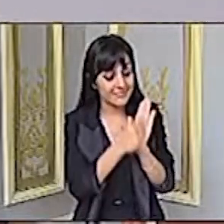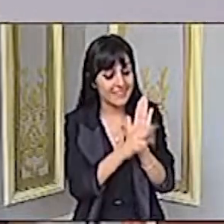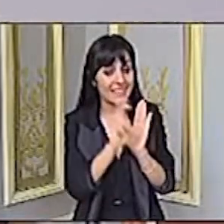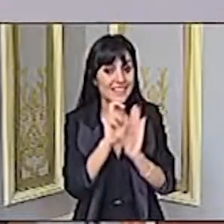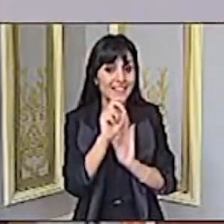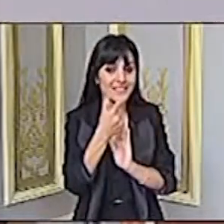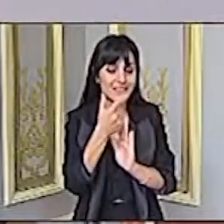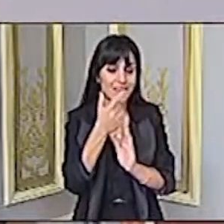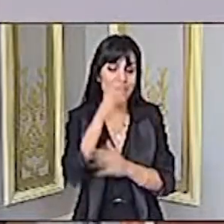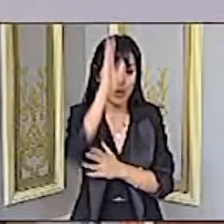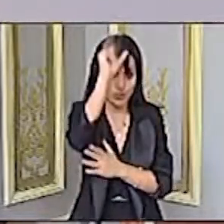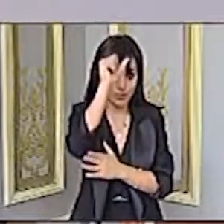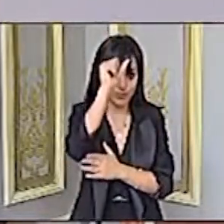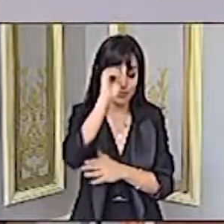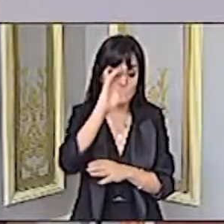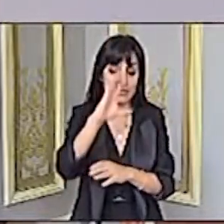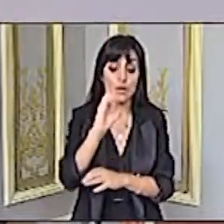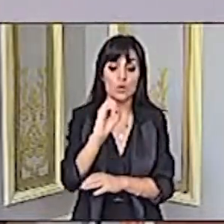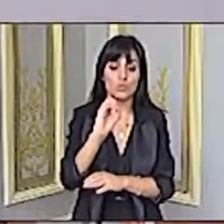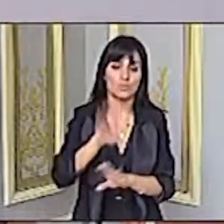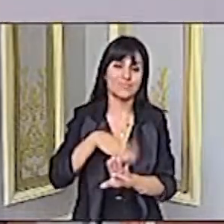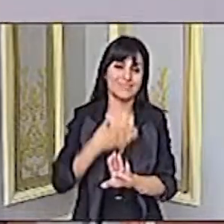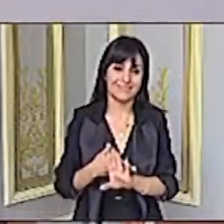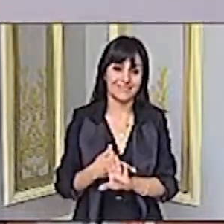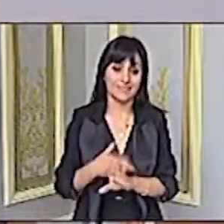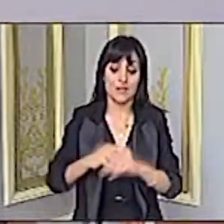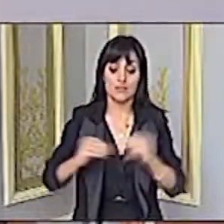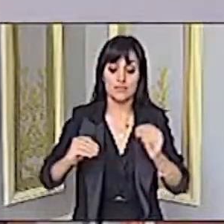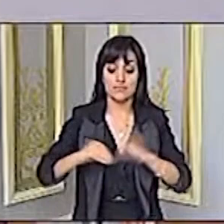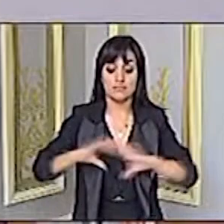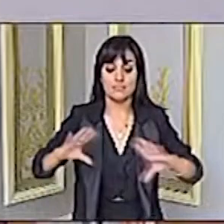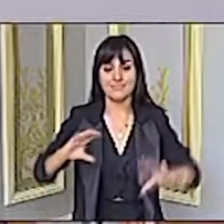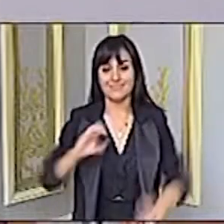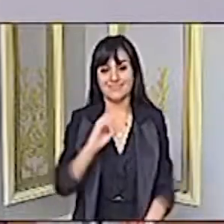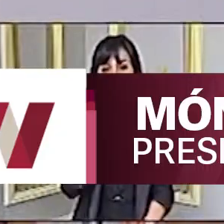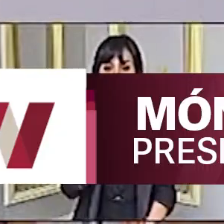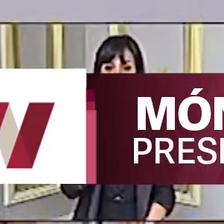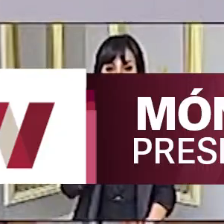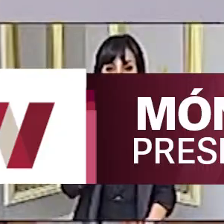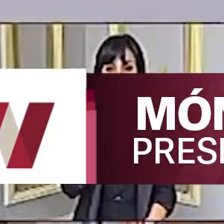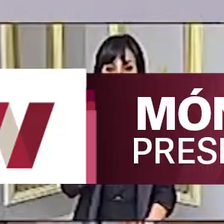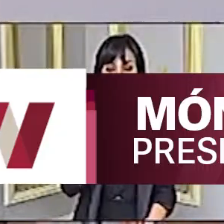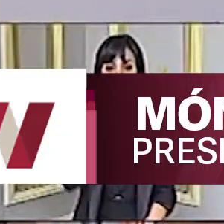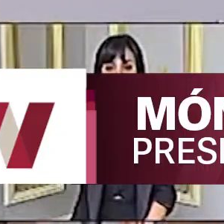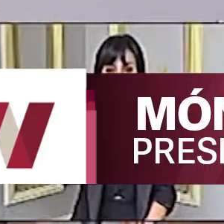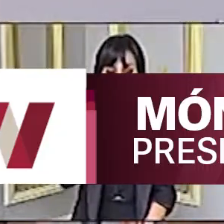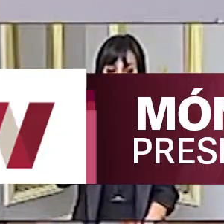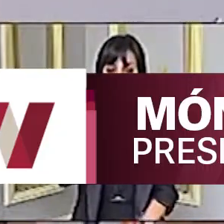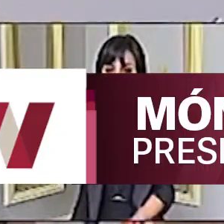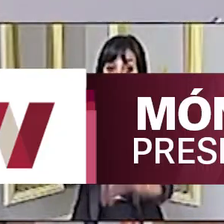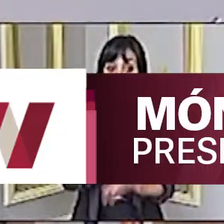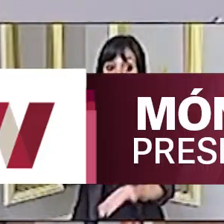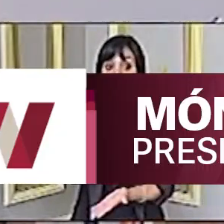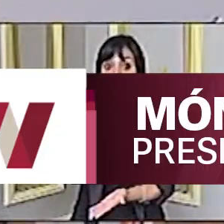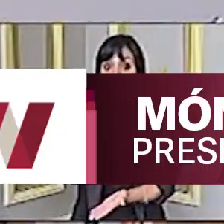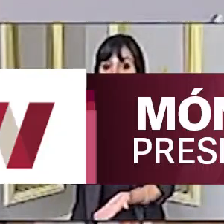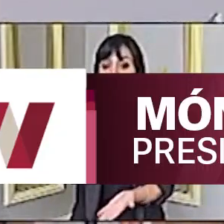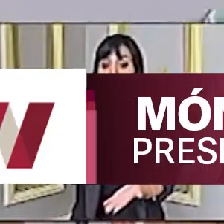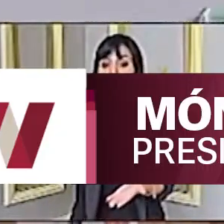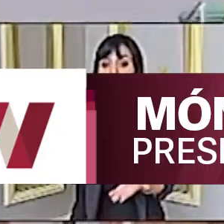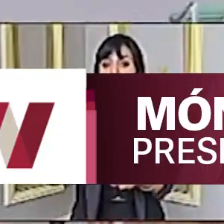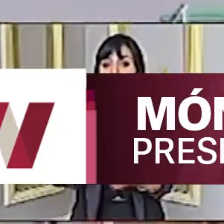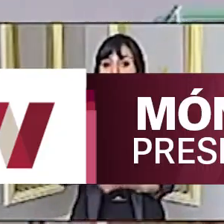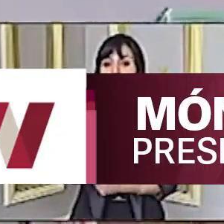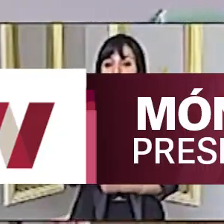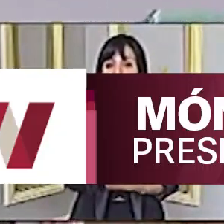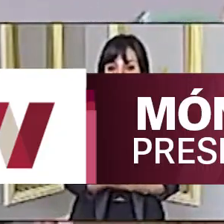37 votos a favor, 0 votos en contra, 0 abstenciones. Aprobado en lo general el dictamen con minuta